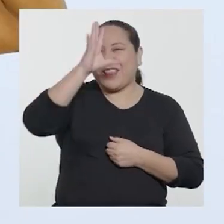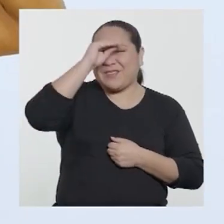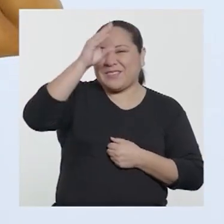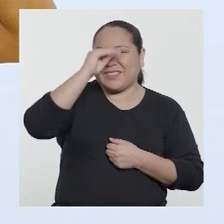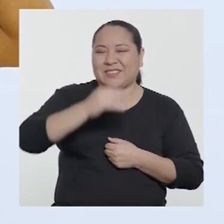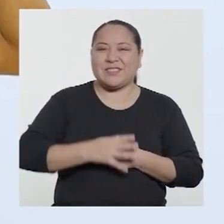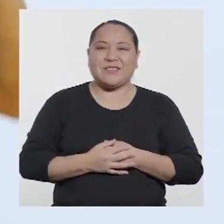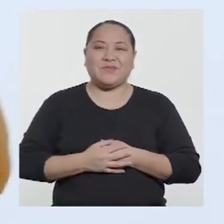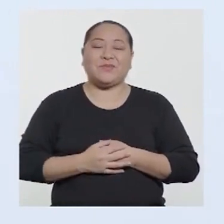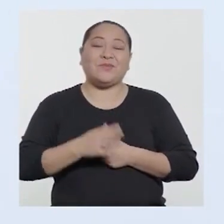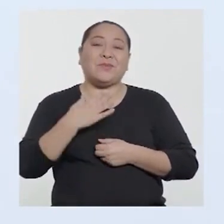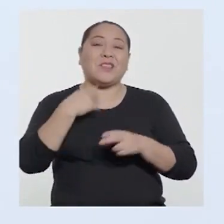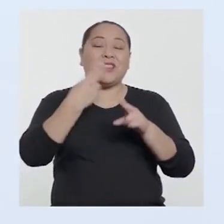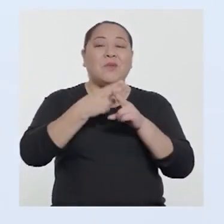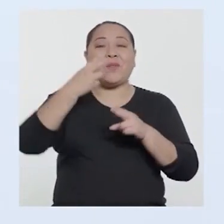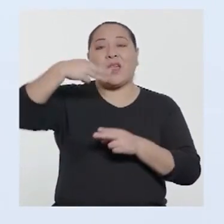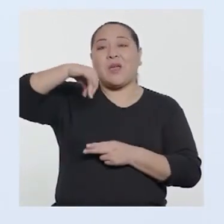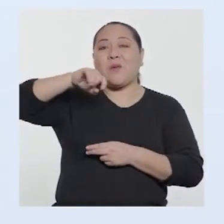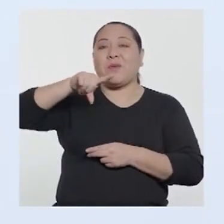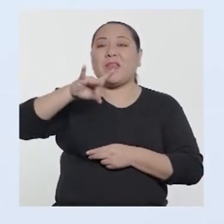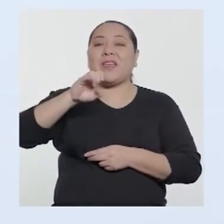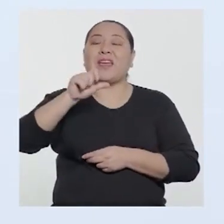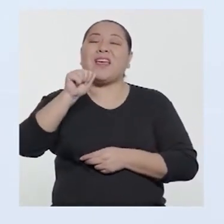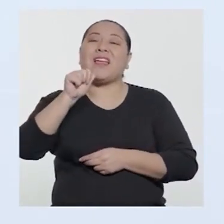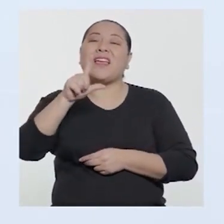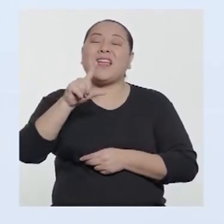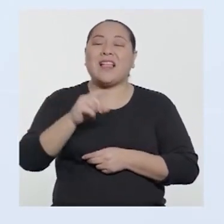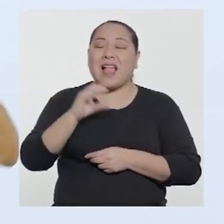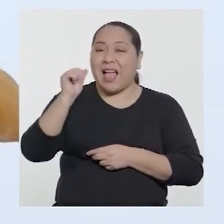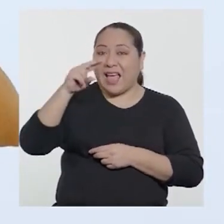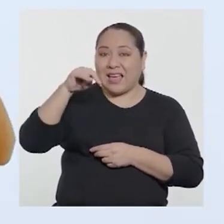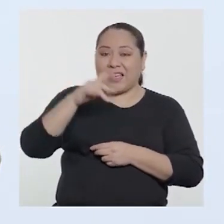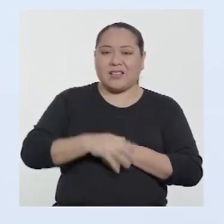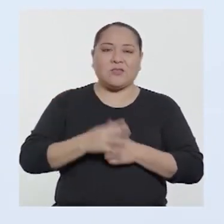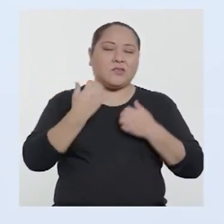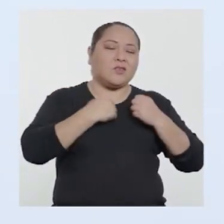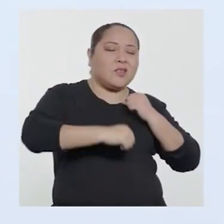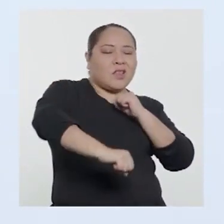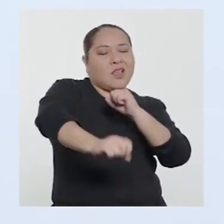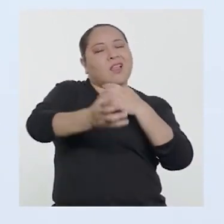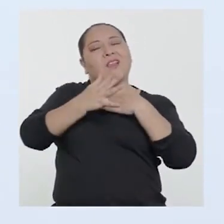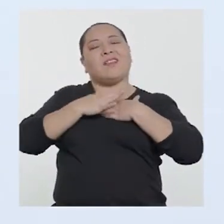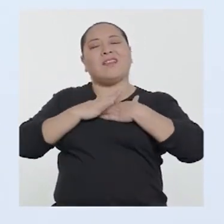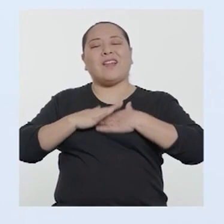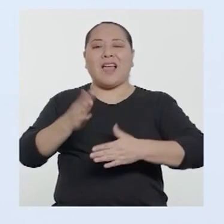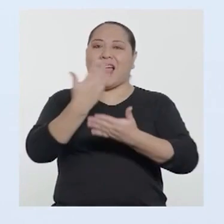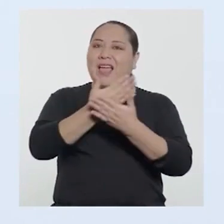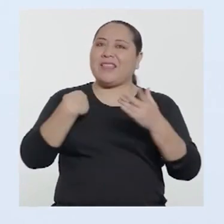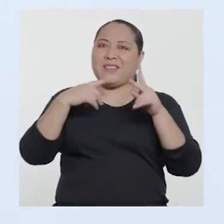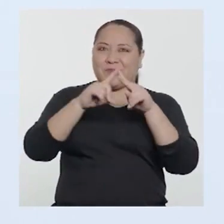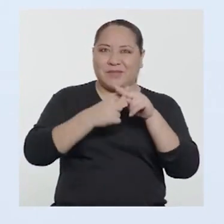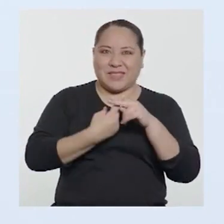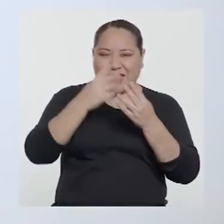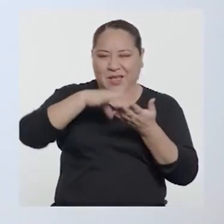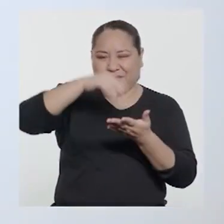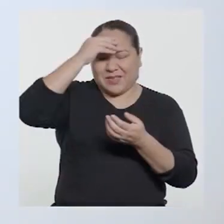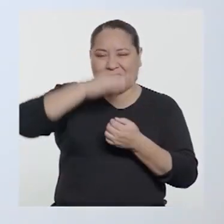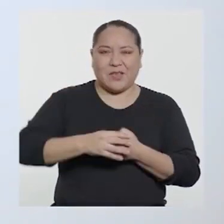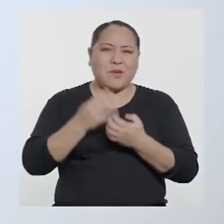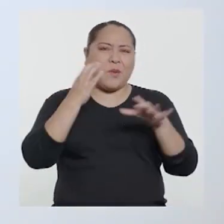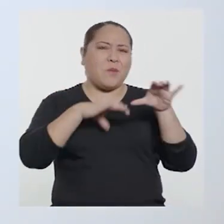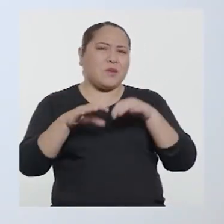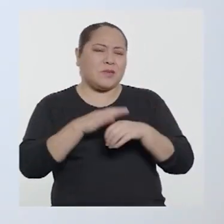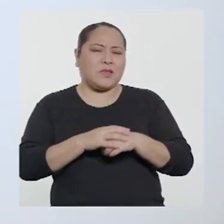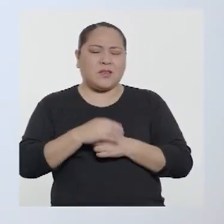Hola niñas y niños, soy Miguel Ángel y hoy nos vamos a estirar y relajar antes de empezar a aprender. Y lo